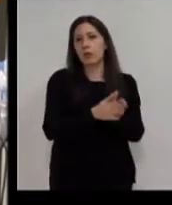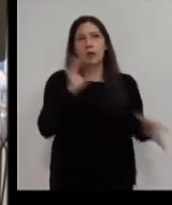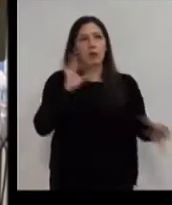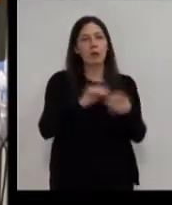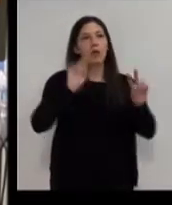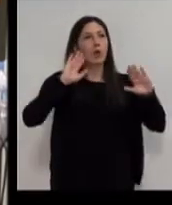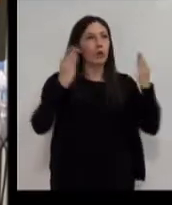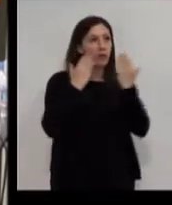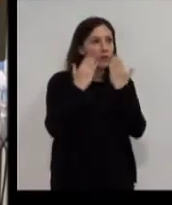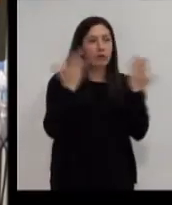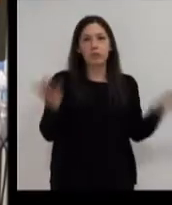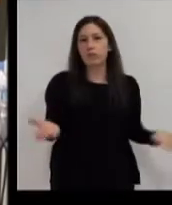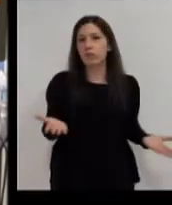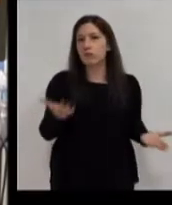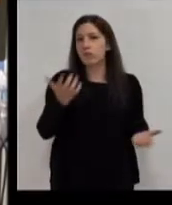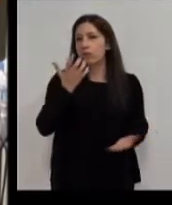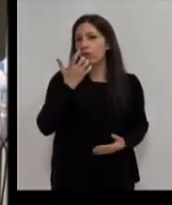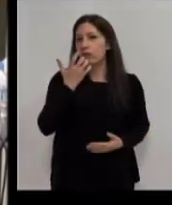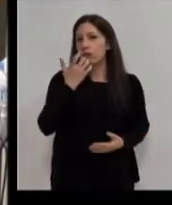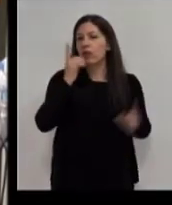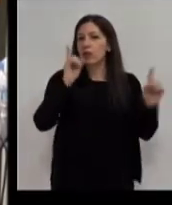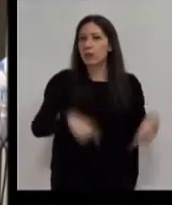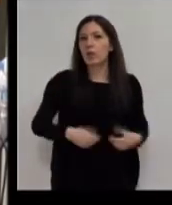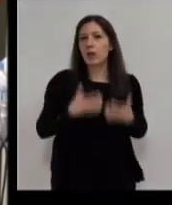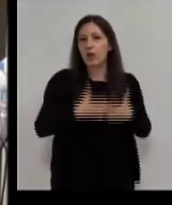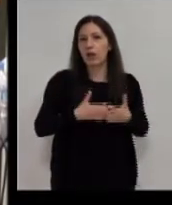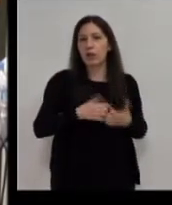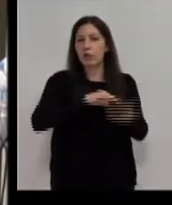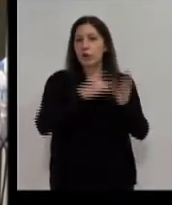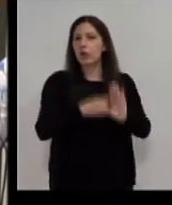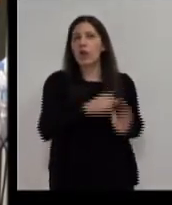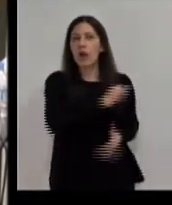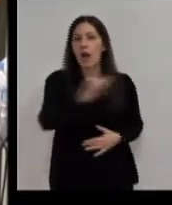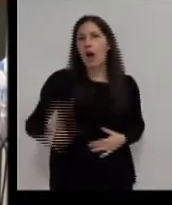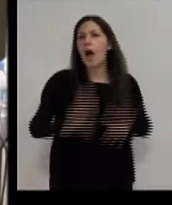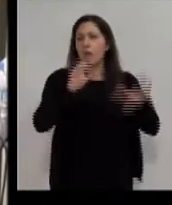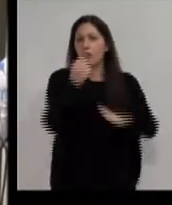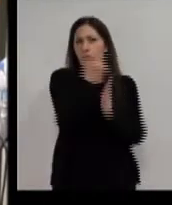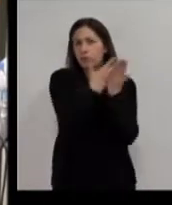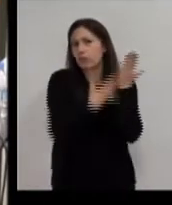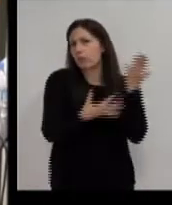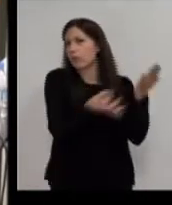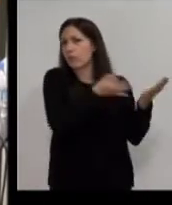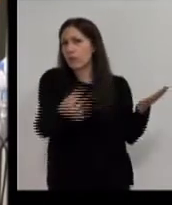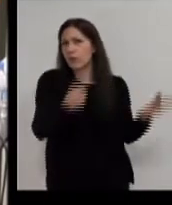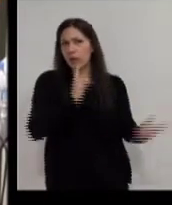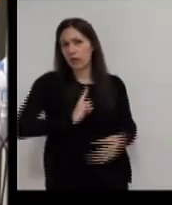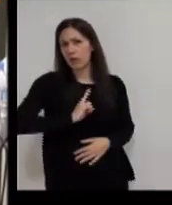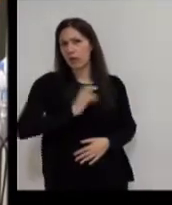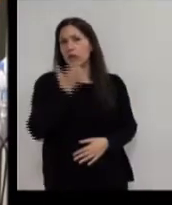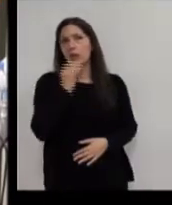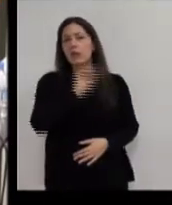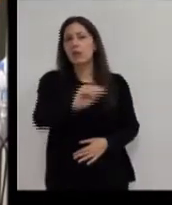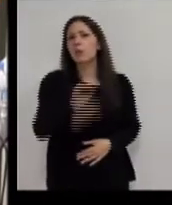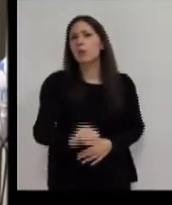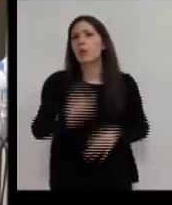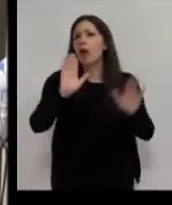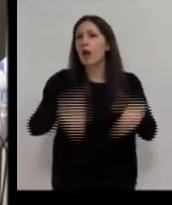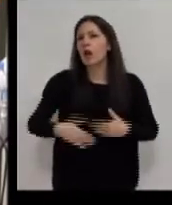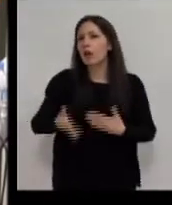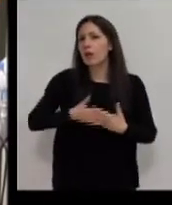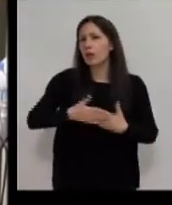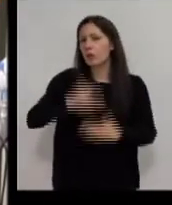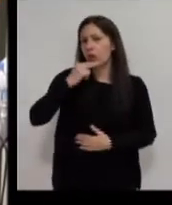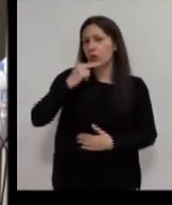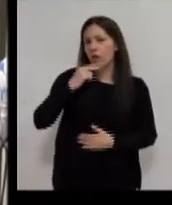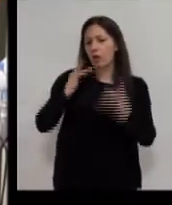salas tienen de conferencias, si tienen, qué dispositivos tecnológicos disponen, te hacen un listado perfecto. Pero tú le dices cuánto